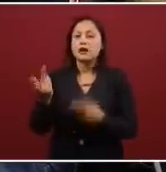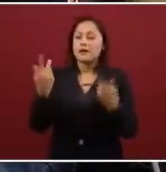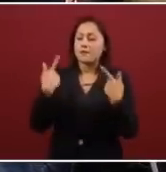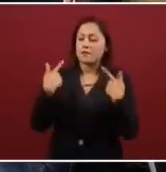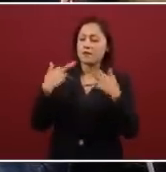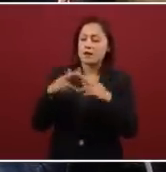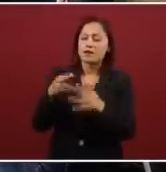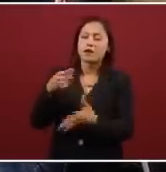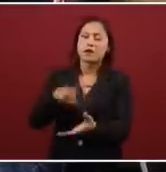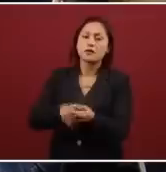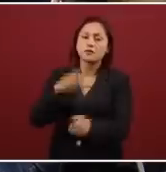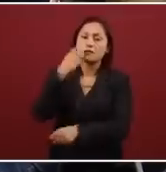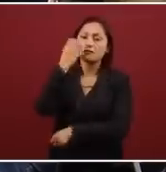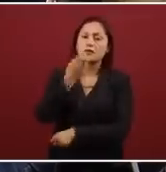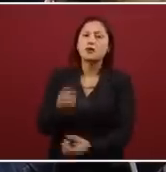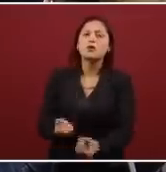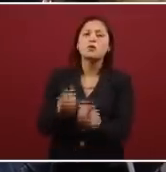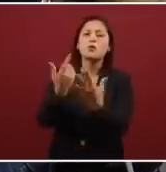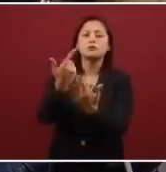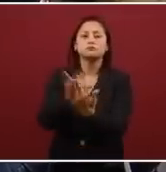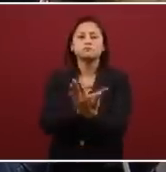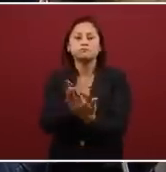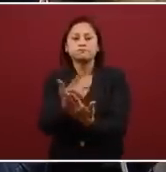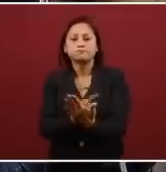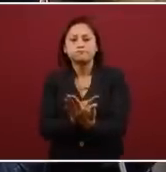cuántos maestros están